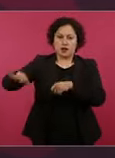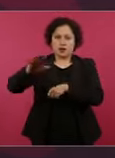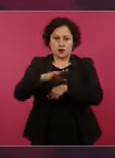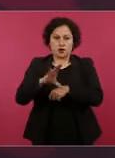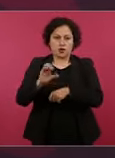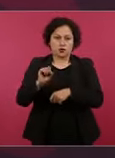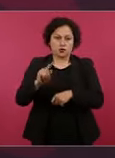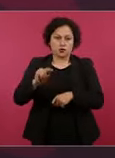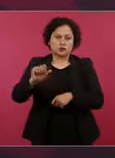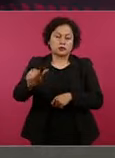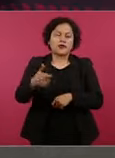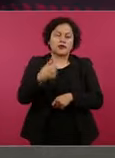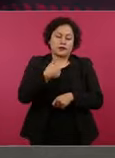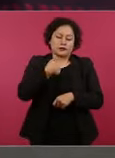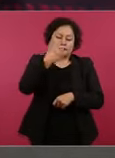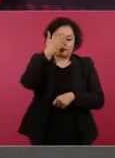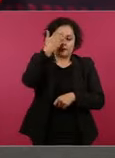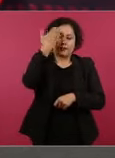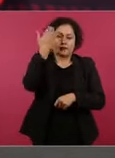veces.